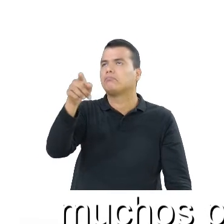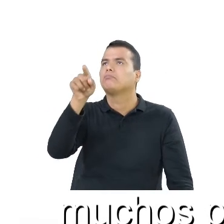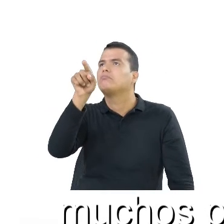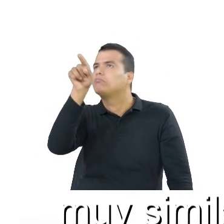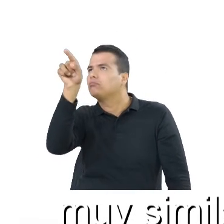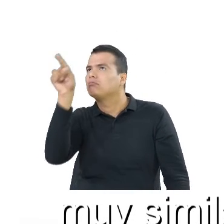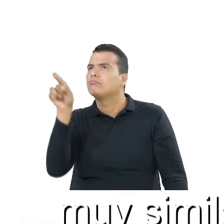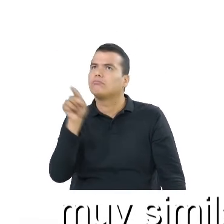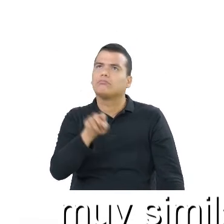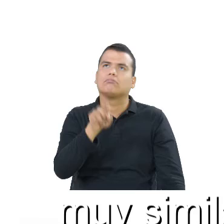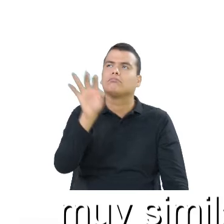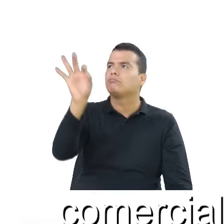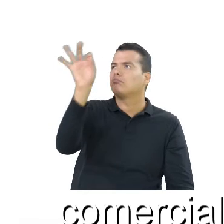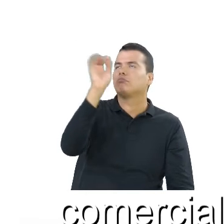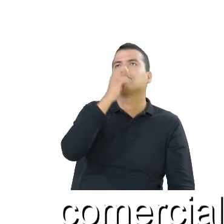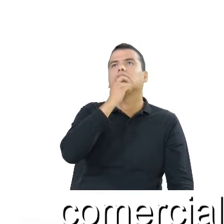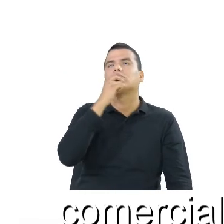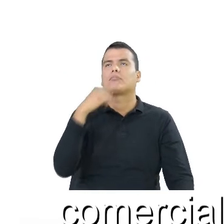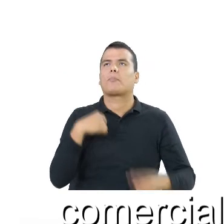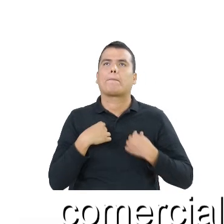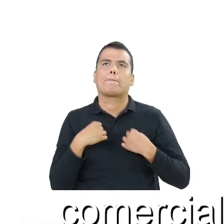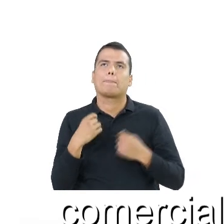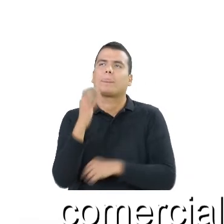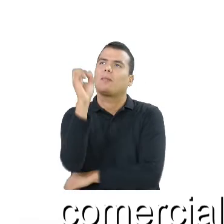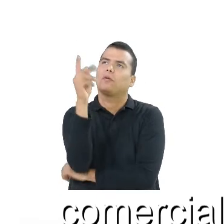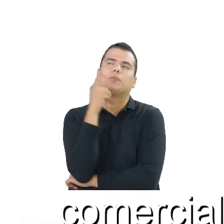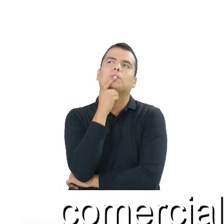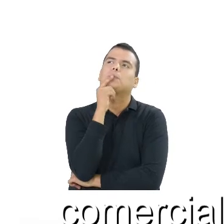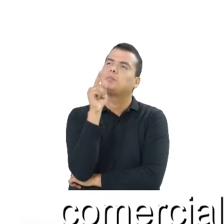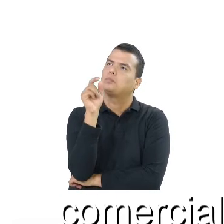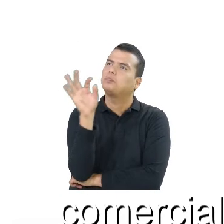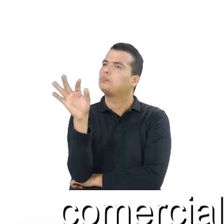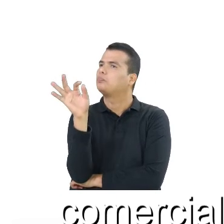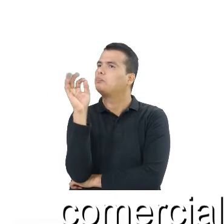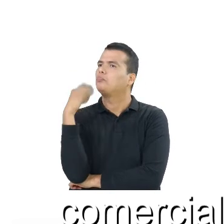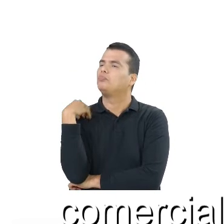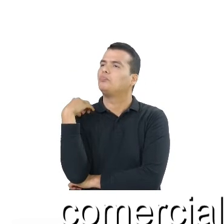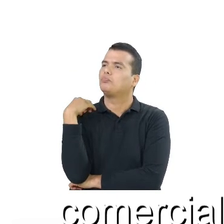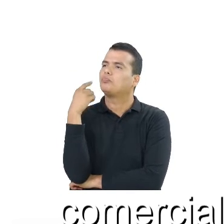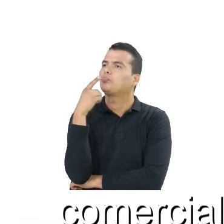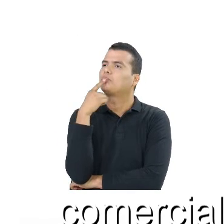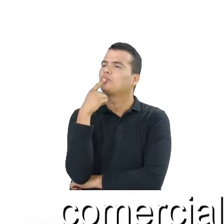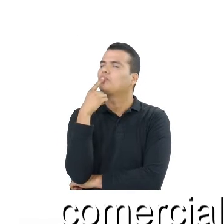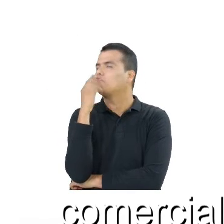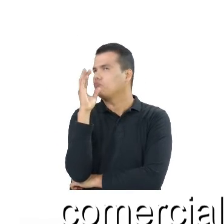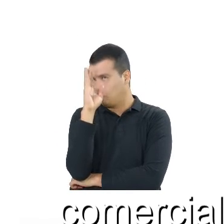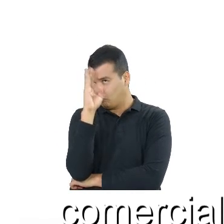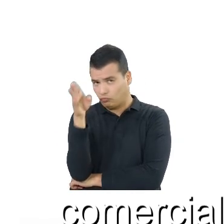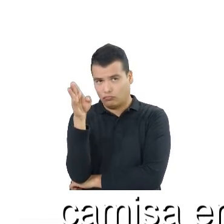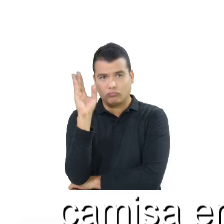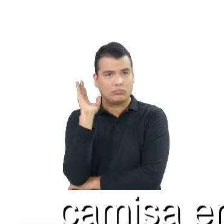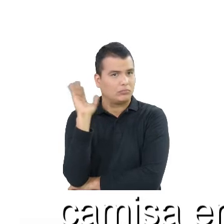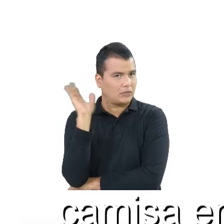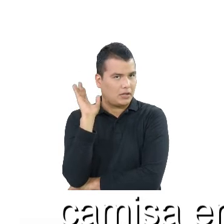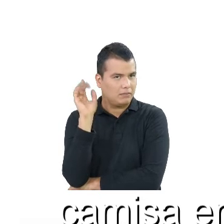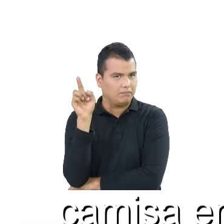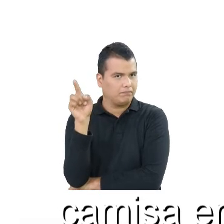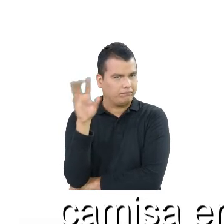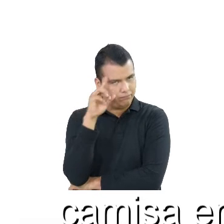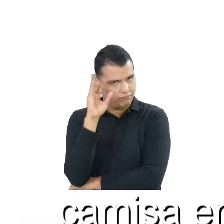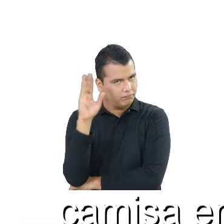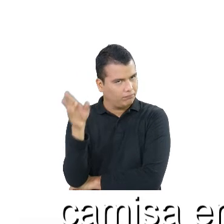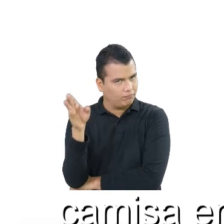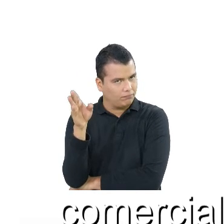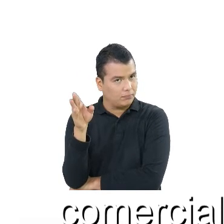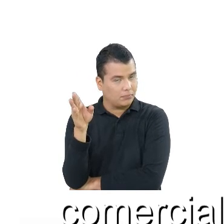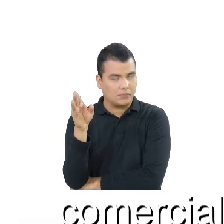oiga, me voy a comprar una camisa. Entonces, uno va, entra al centro comercial y ya va con la imagen fija de irse Arturo Calle a comprar la camisa.